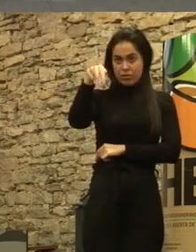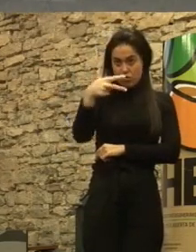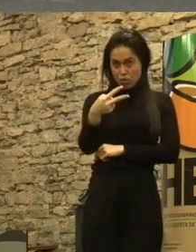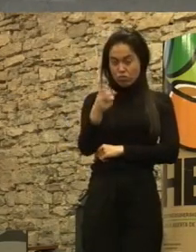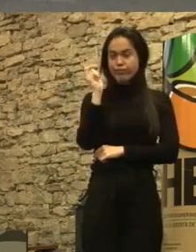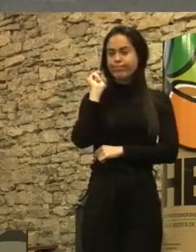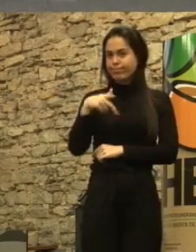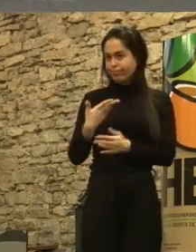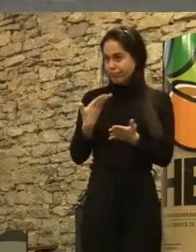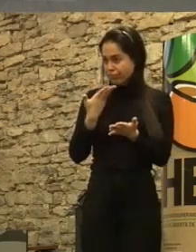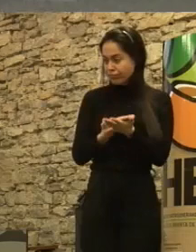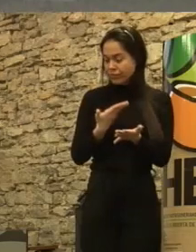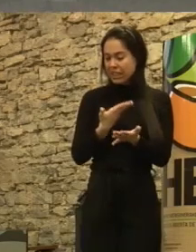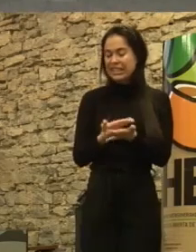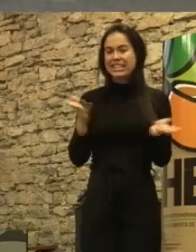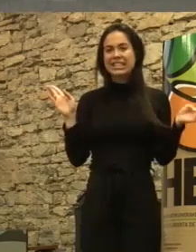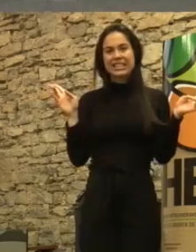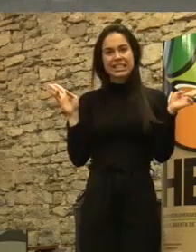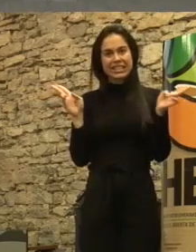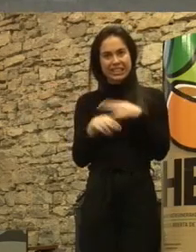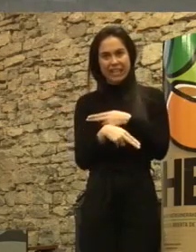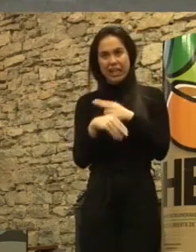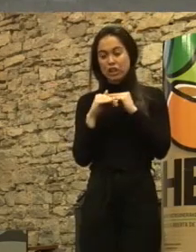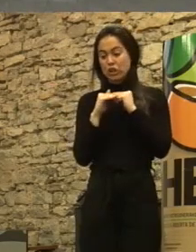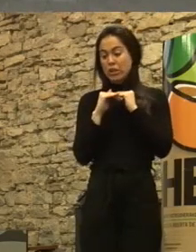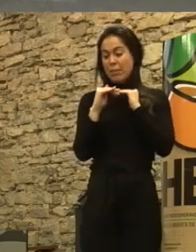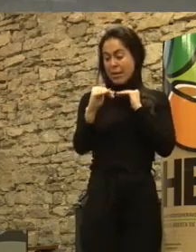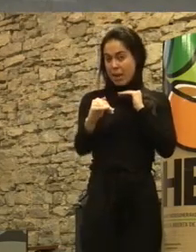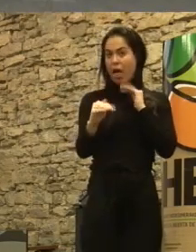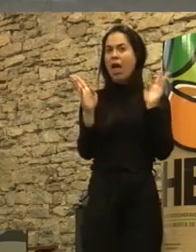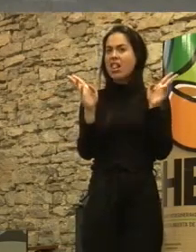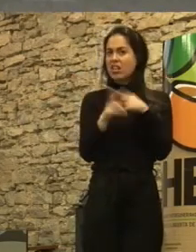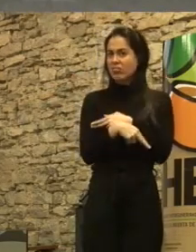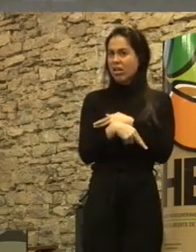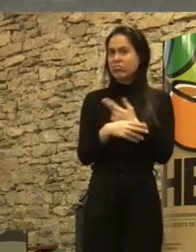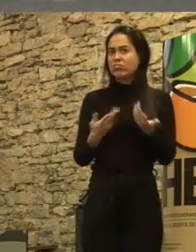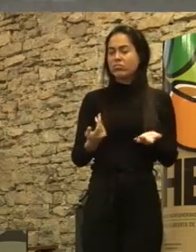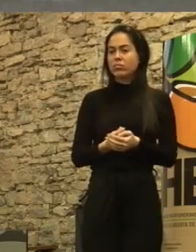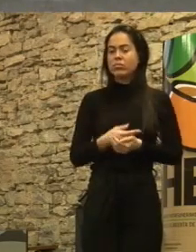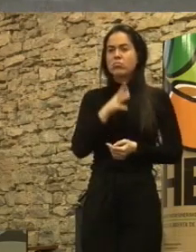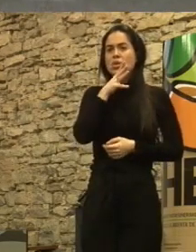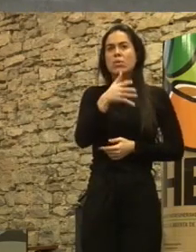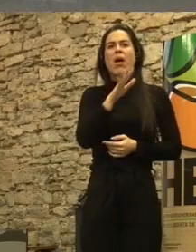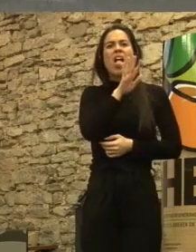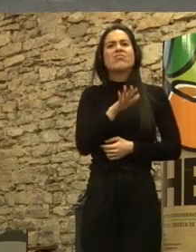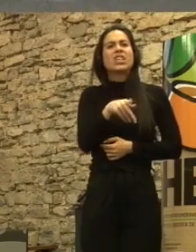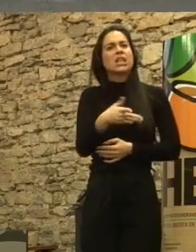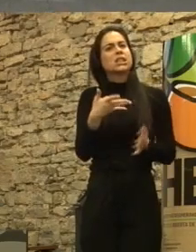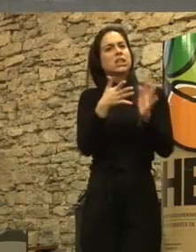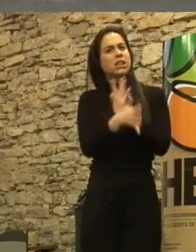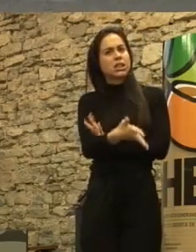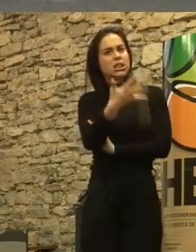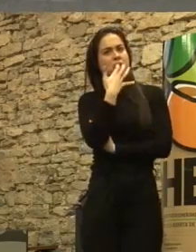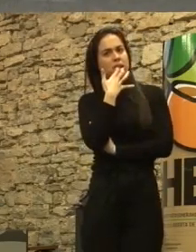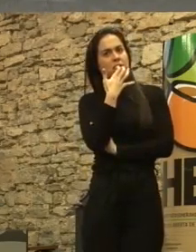la eliminación del factor de sostenibilidad, que igual os suena muy raro, pero que en dos palabras es decir que cuanto más